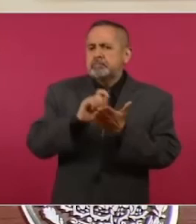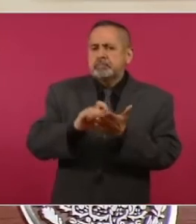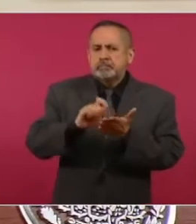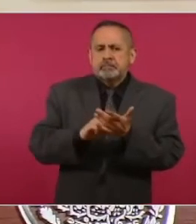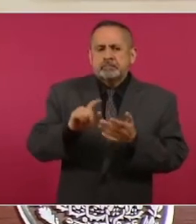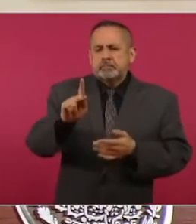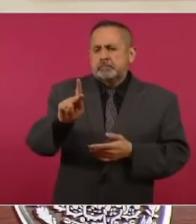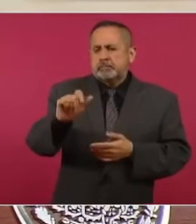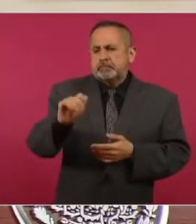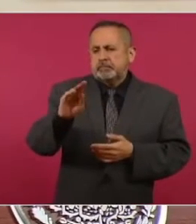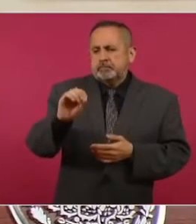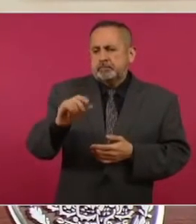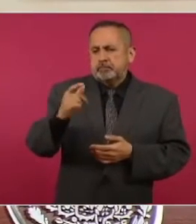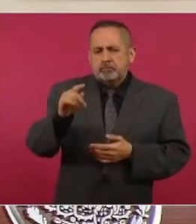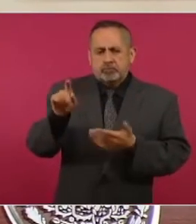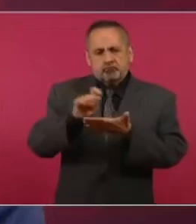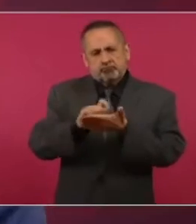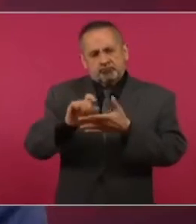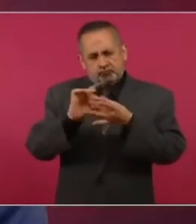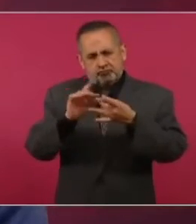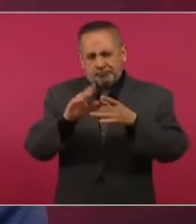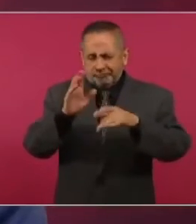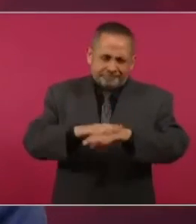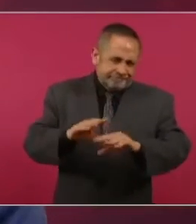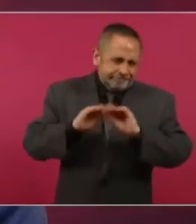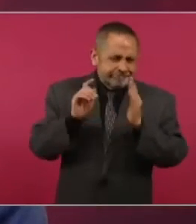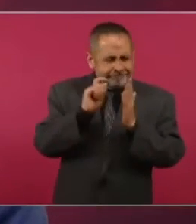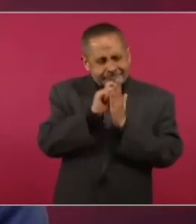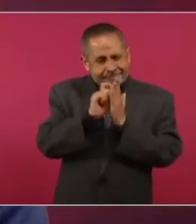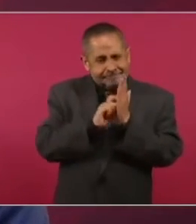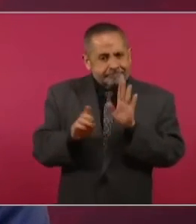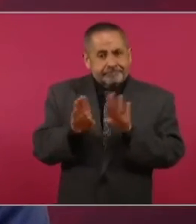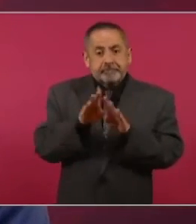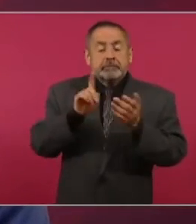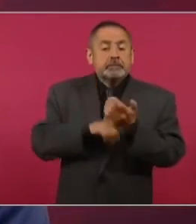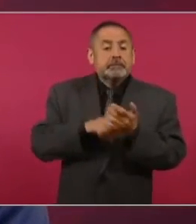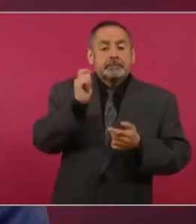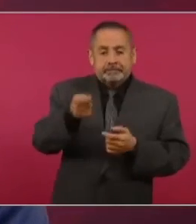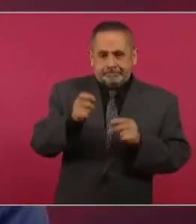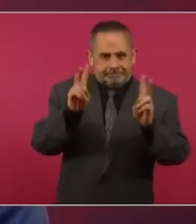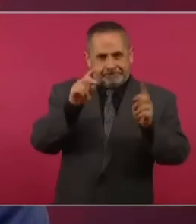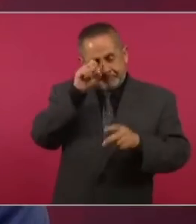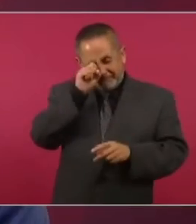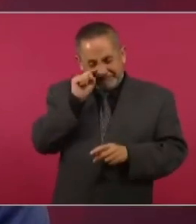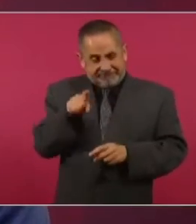Pablo Gómez, que él podría explicar muy bien sobre este tema.